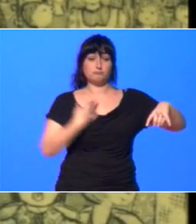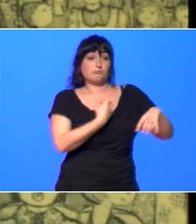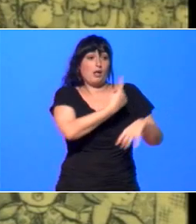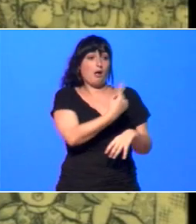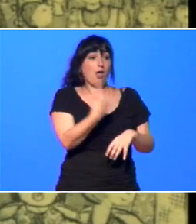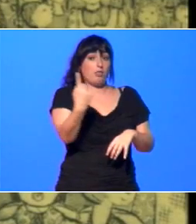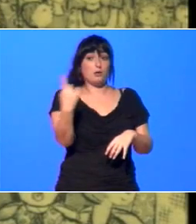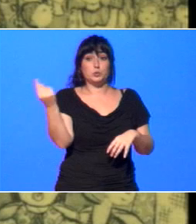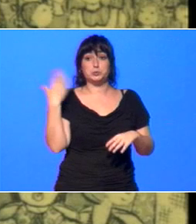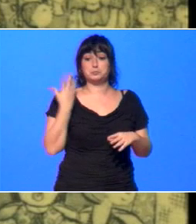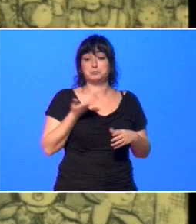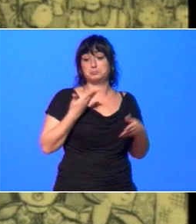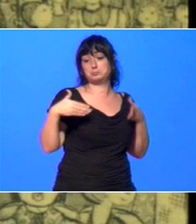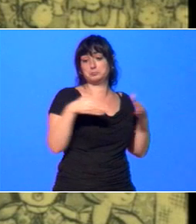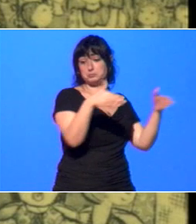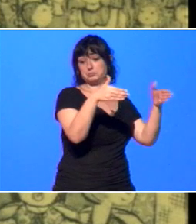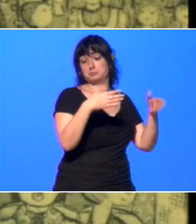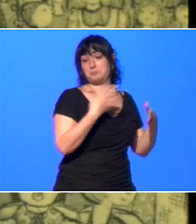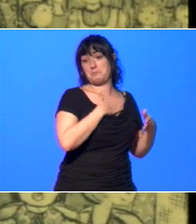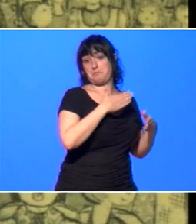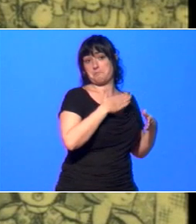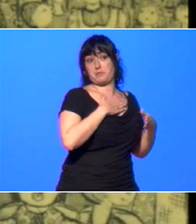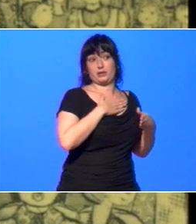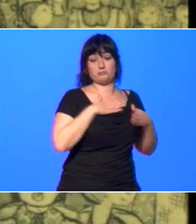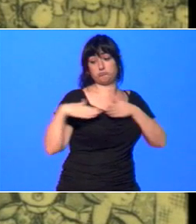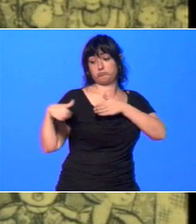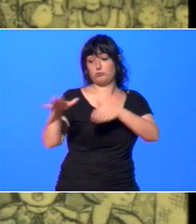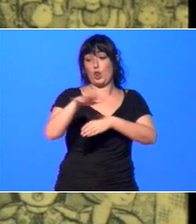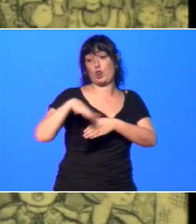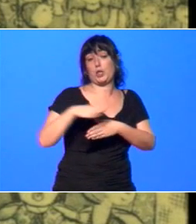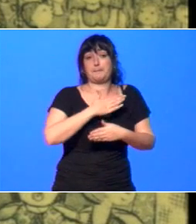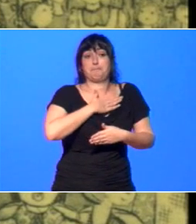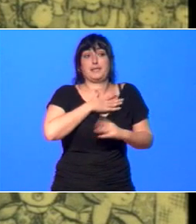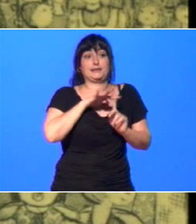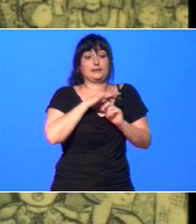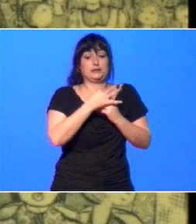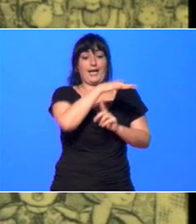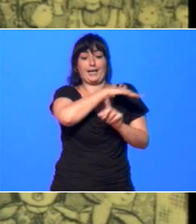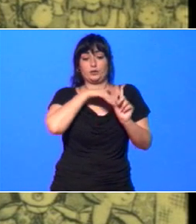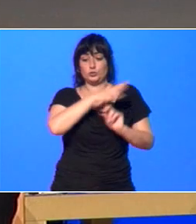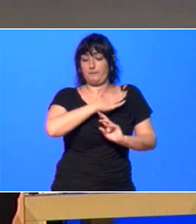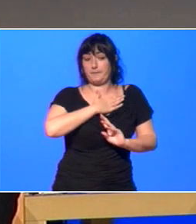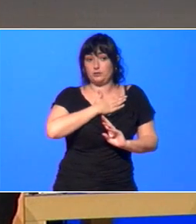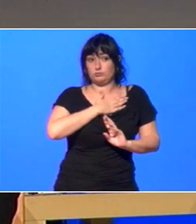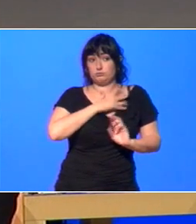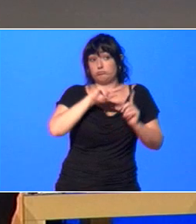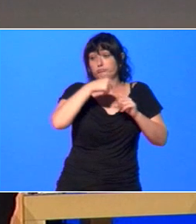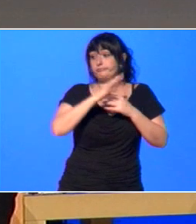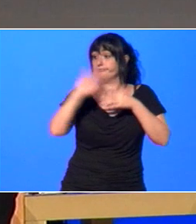en su carril, en su vía, en su espacio, y encontrarnos